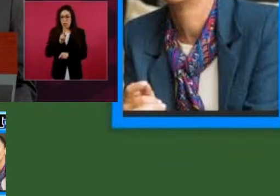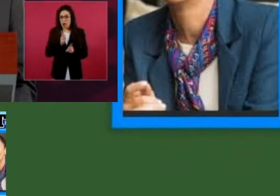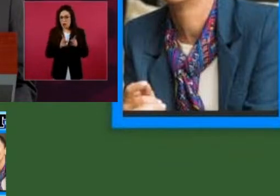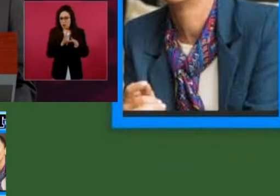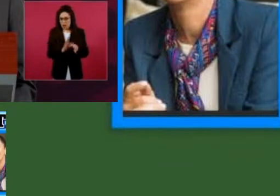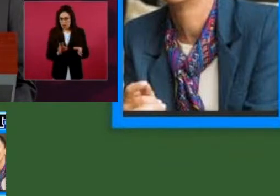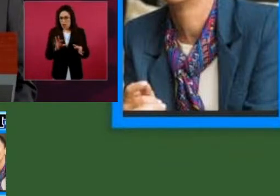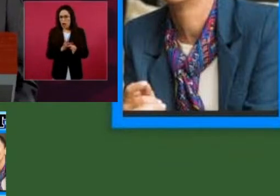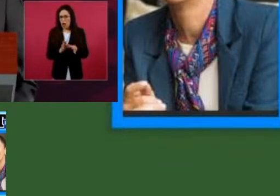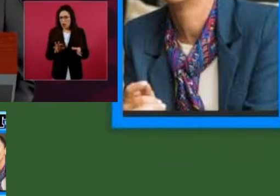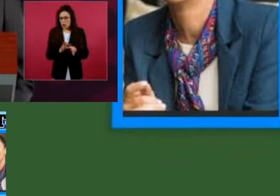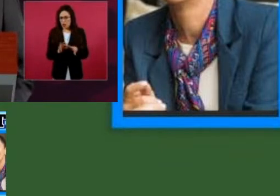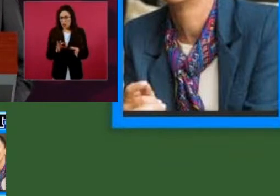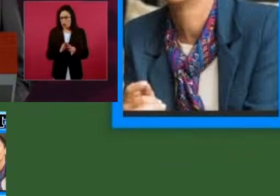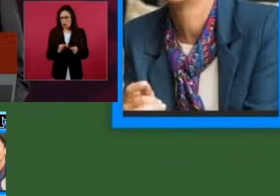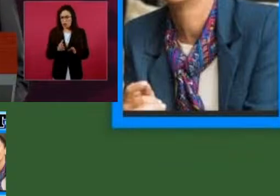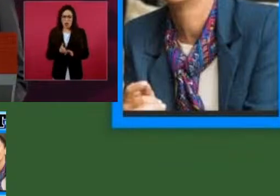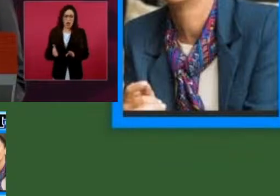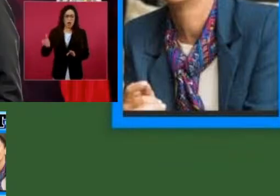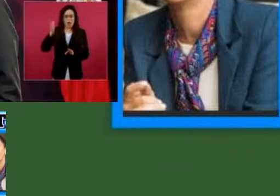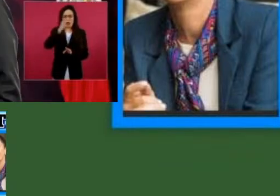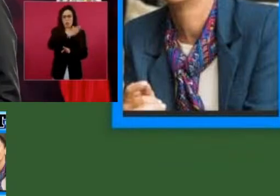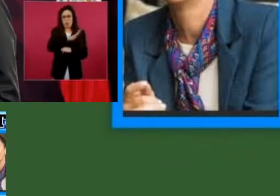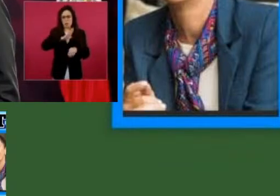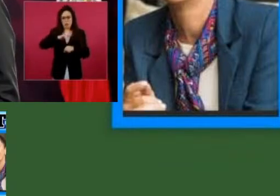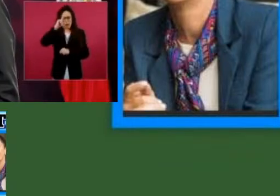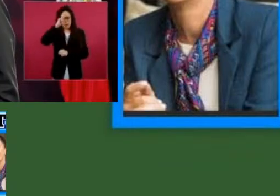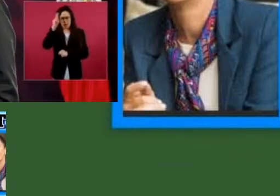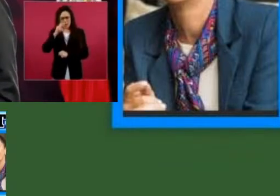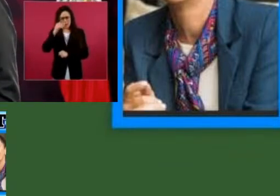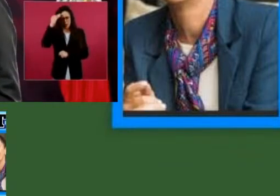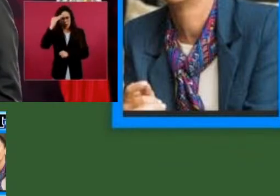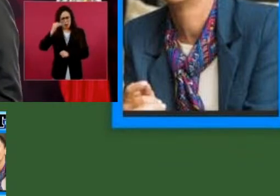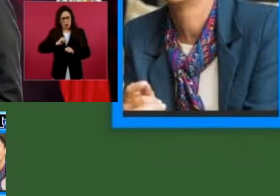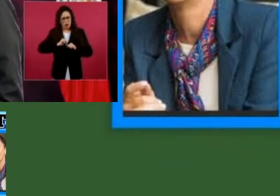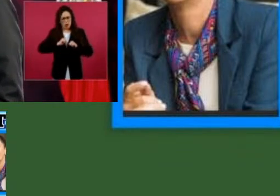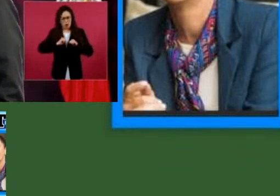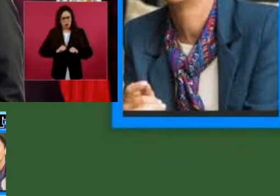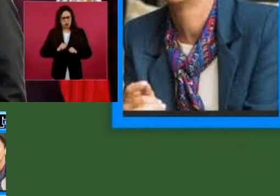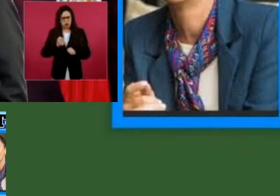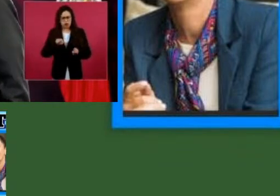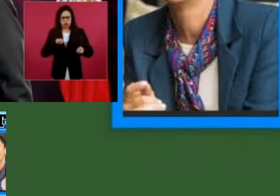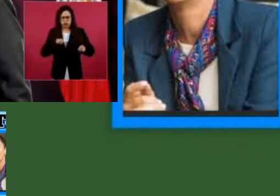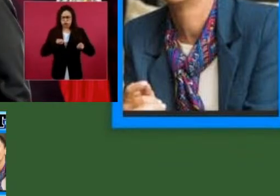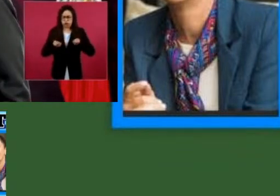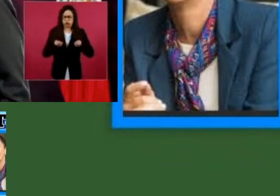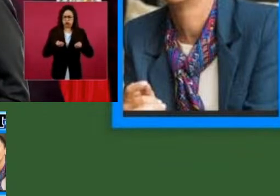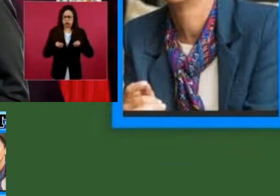la época de mayor autoritarismo, fueron a la cárcel